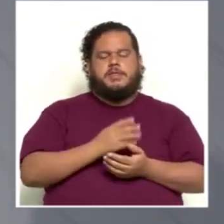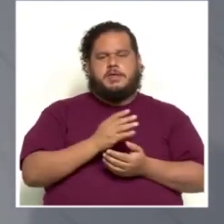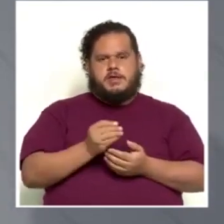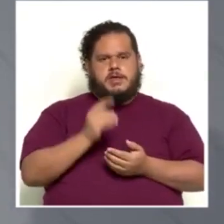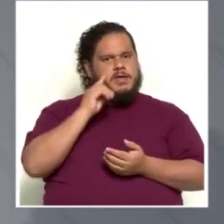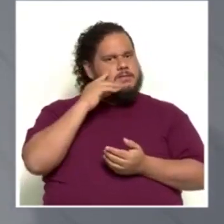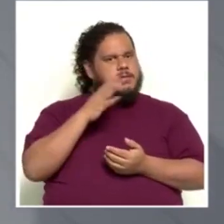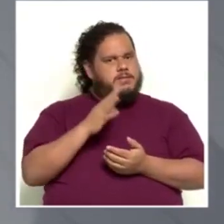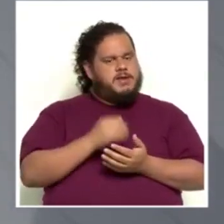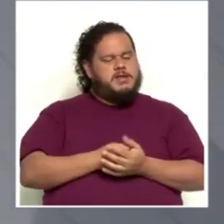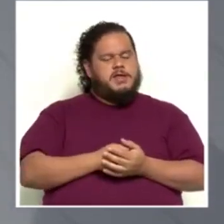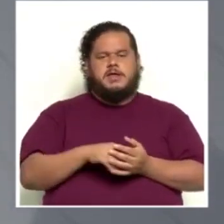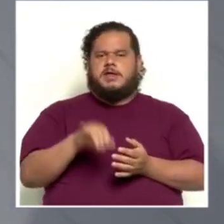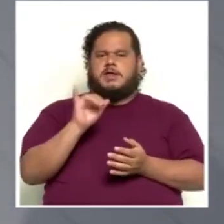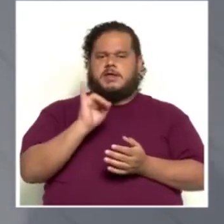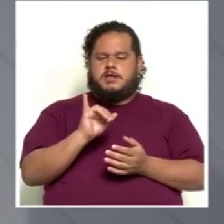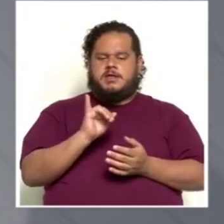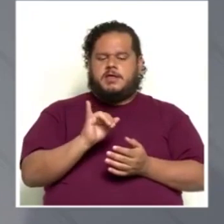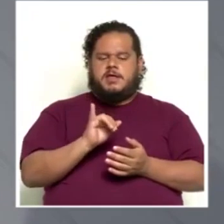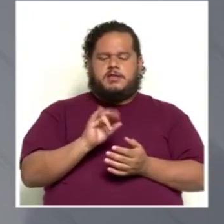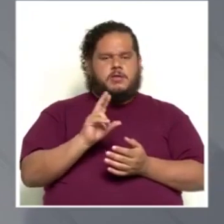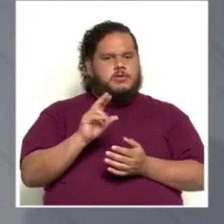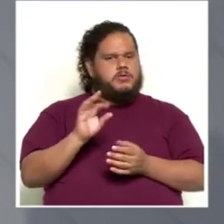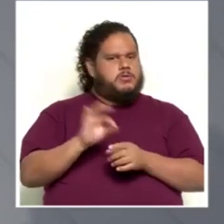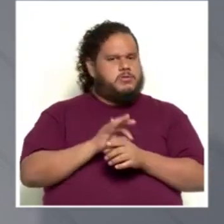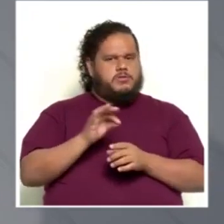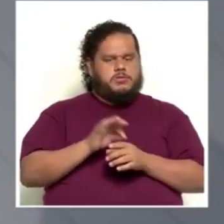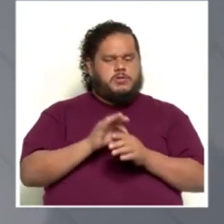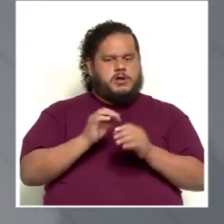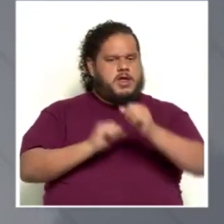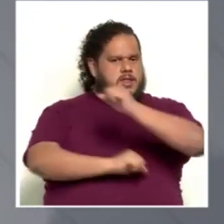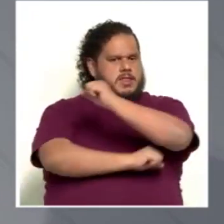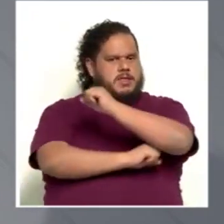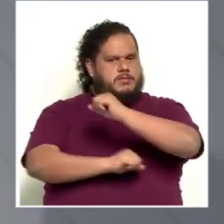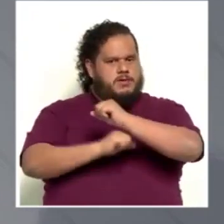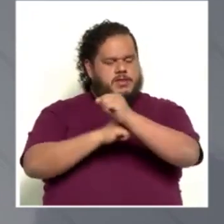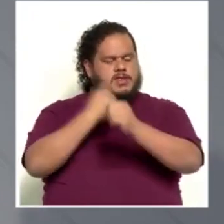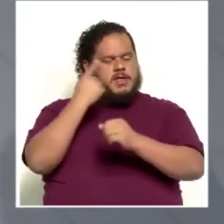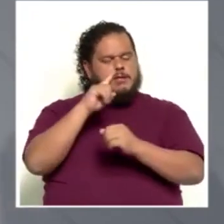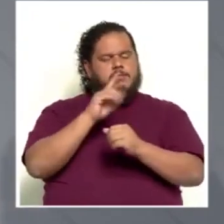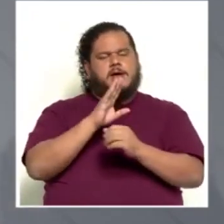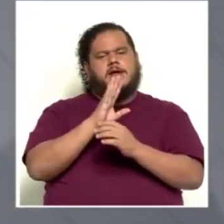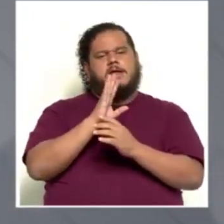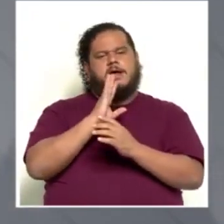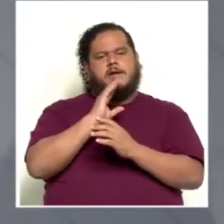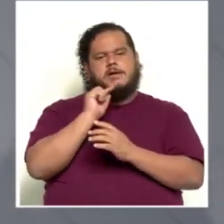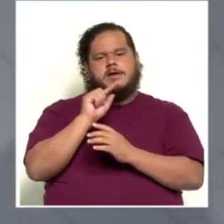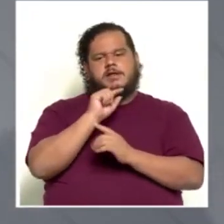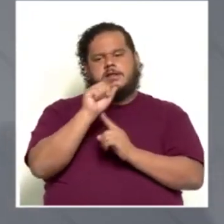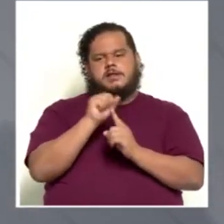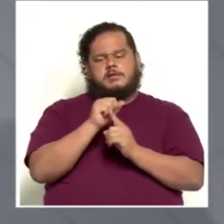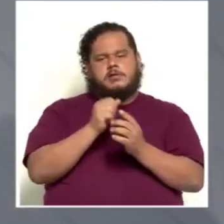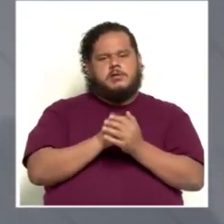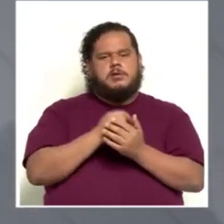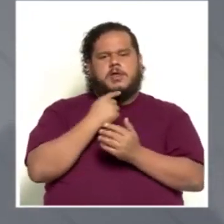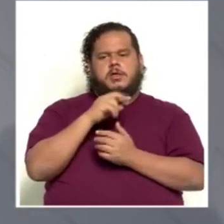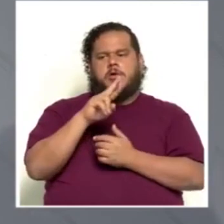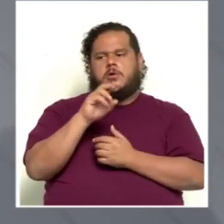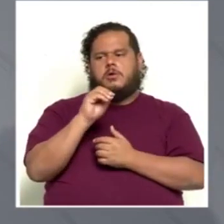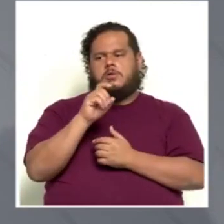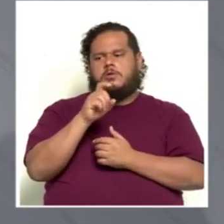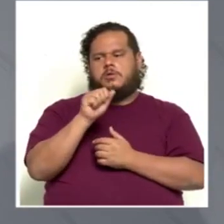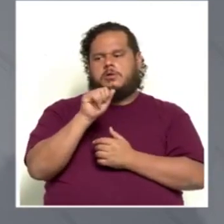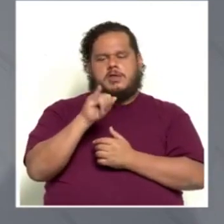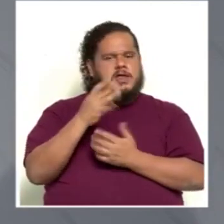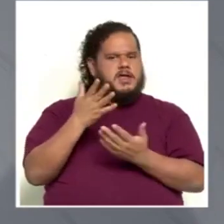me parece que eso nos sirve de puente, sin duda, para hablar de este concepto que introdujo Rothschild, que es el